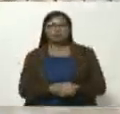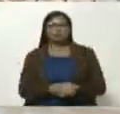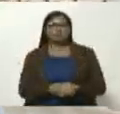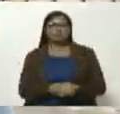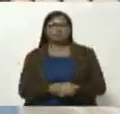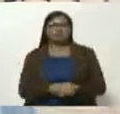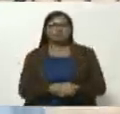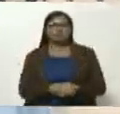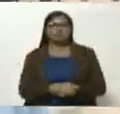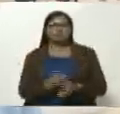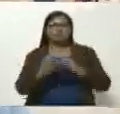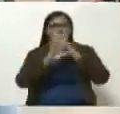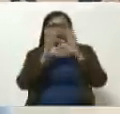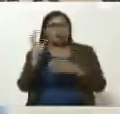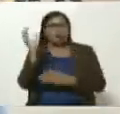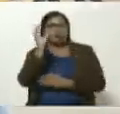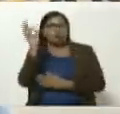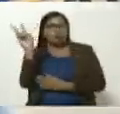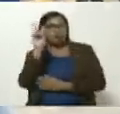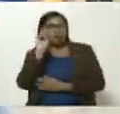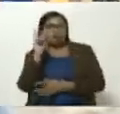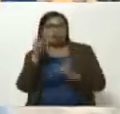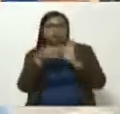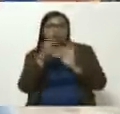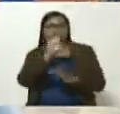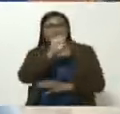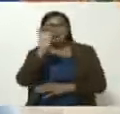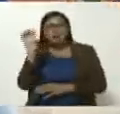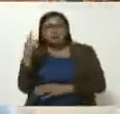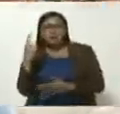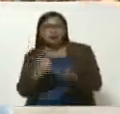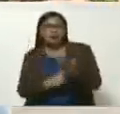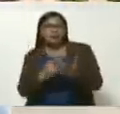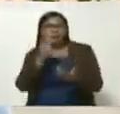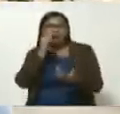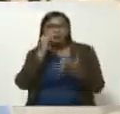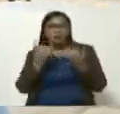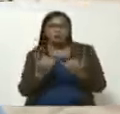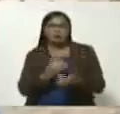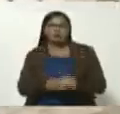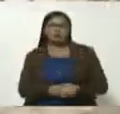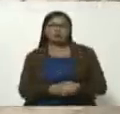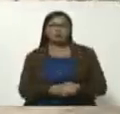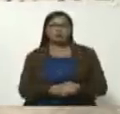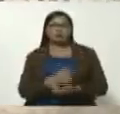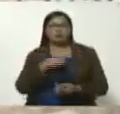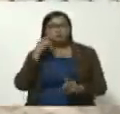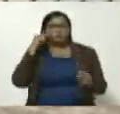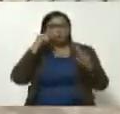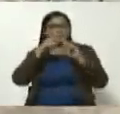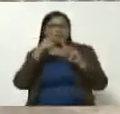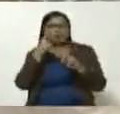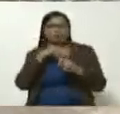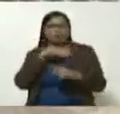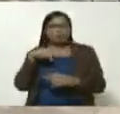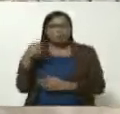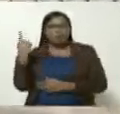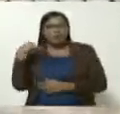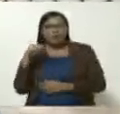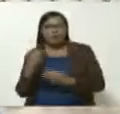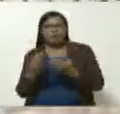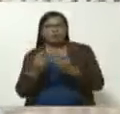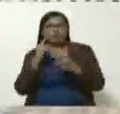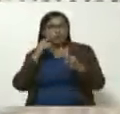O sea, Colombia y Venezuela somos dos países hermanos y considero que no tenemos por qué